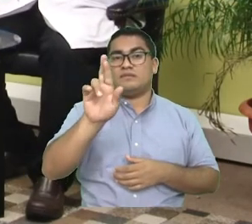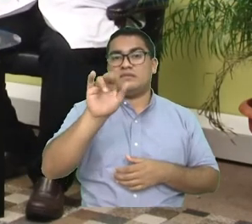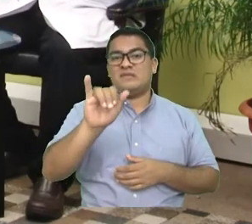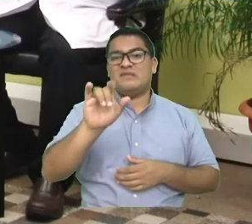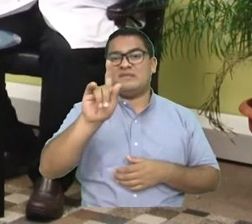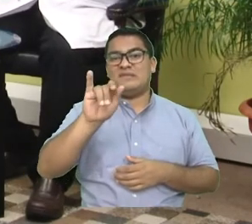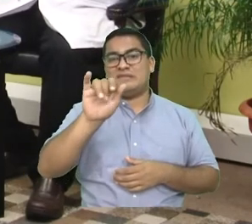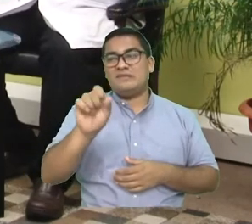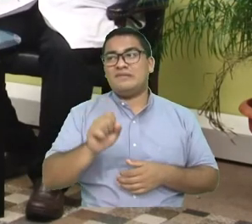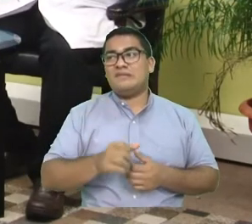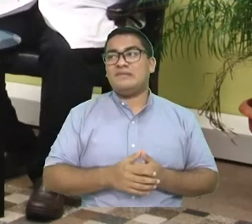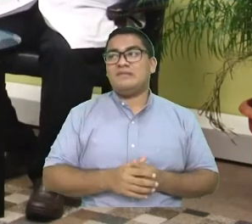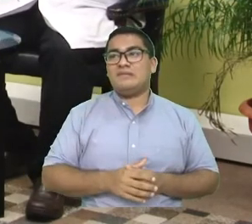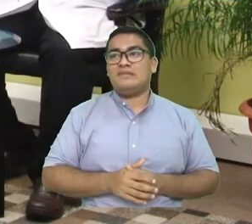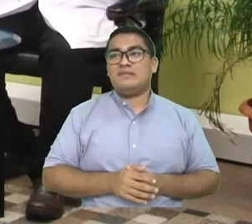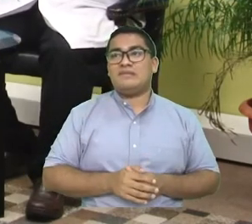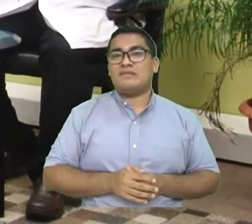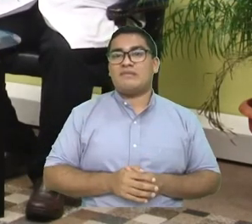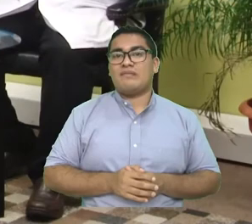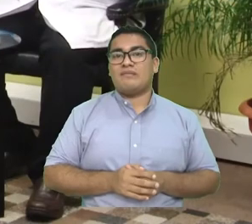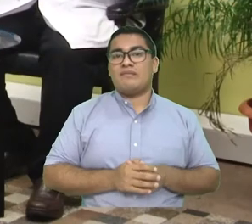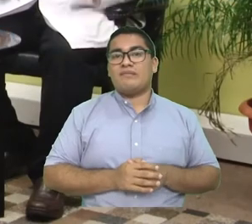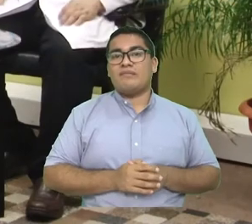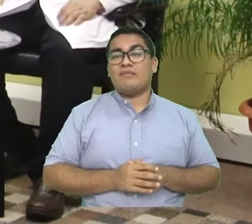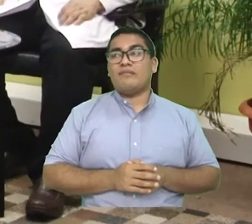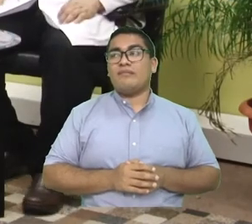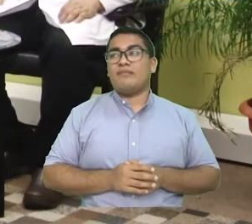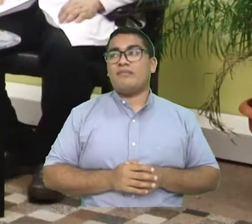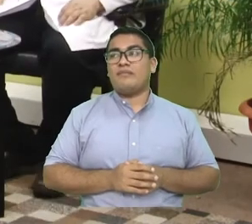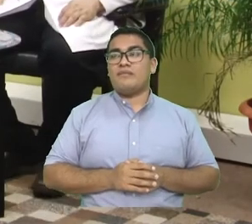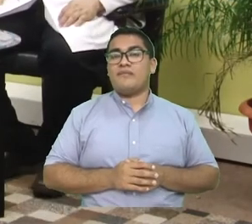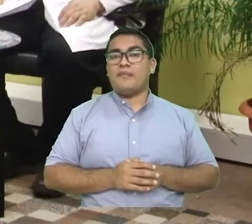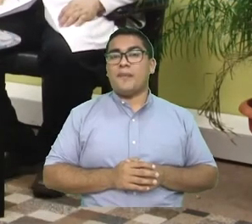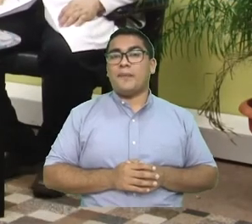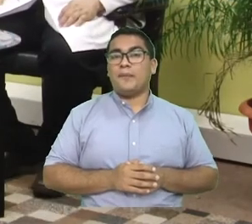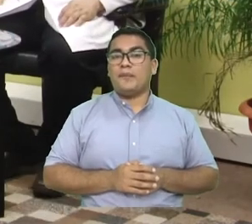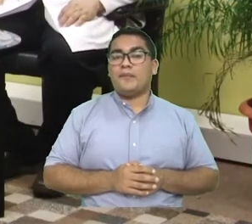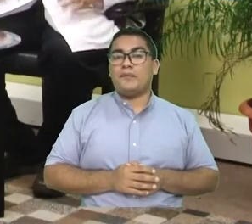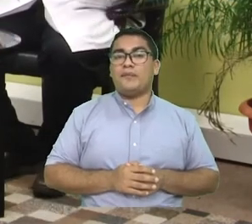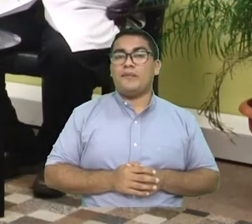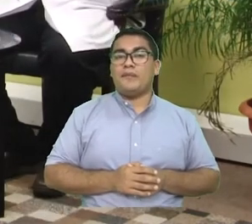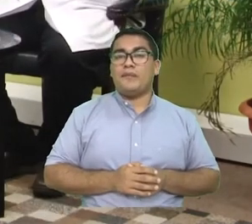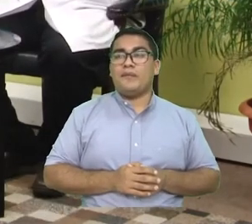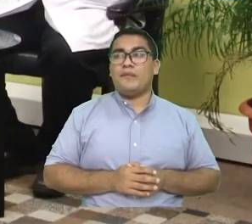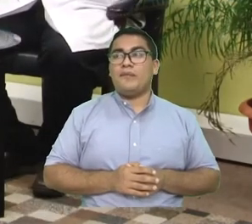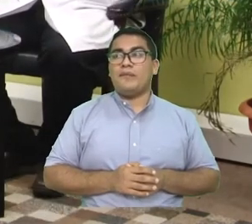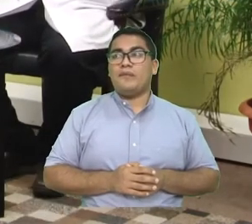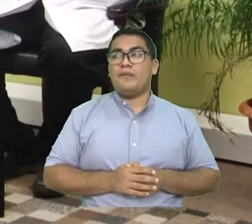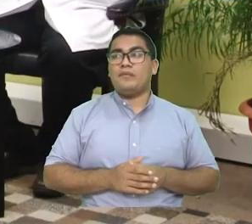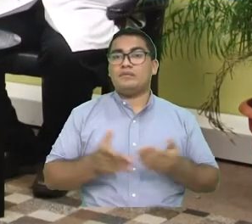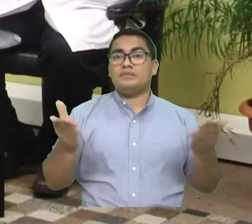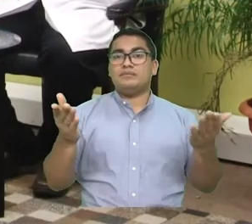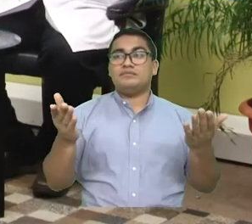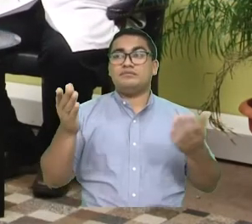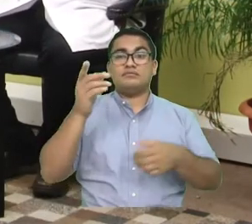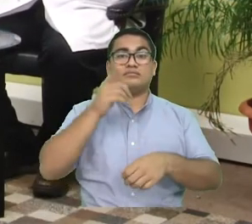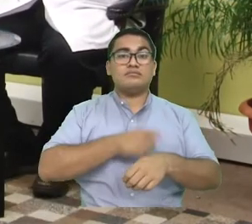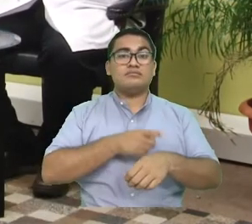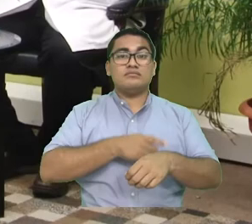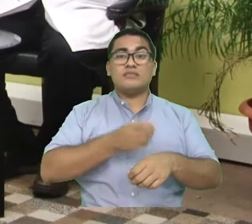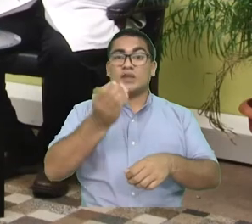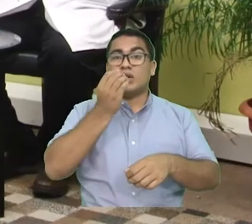que si el chicle, ¿verdad? No hay que satanizarlo. Sí, sino que obviamente esos tiempos prolongados de no